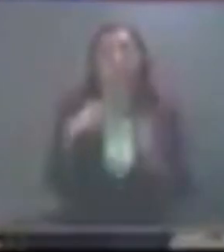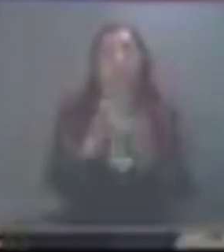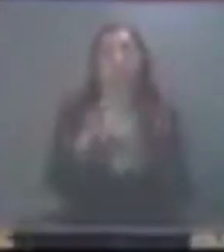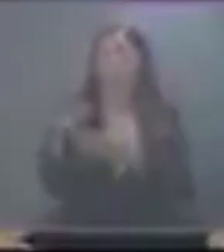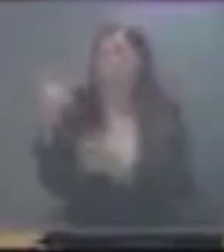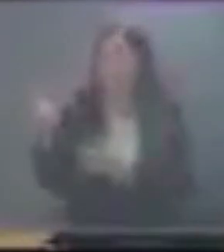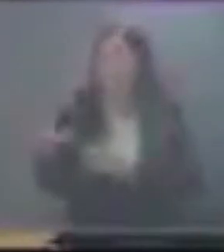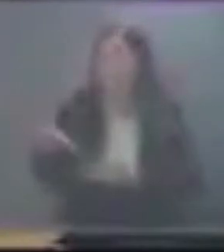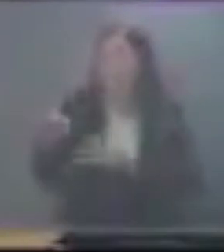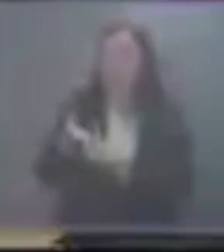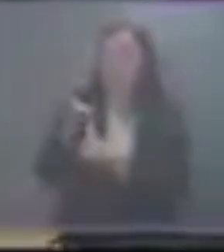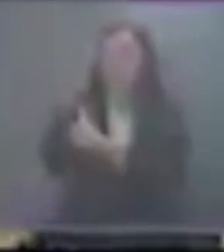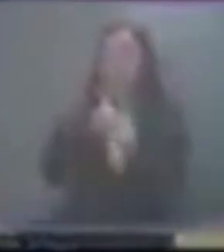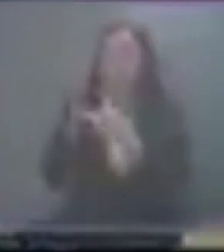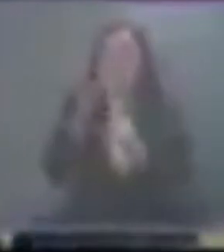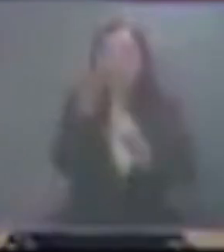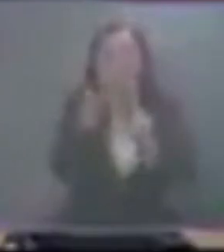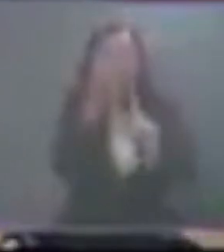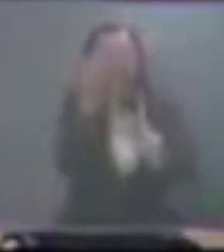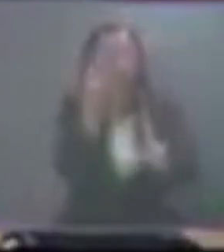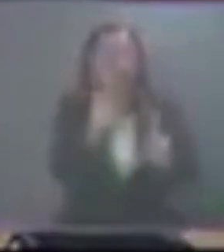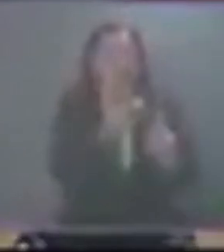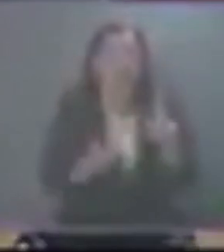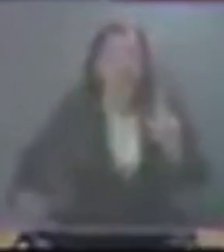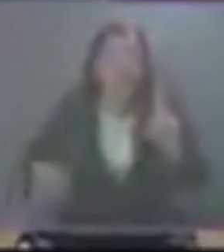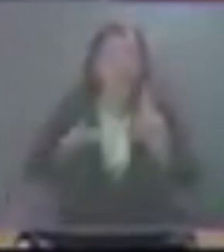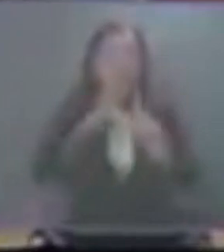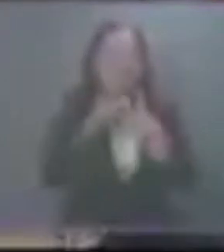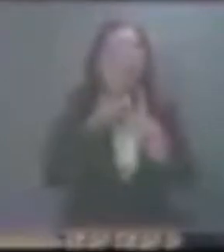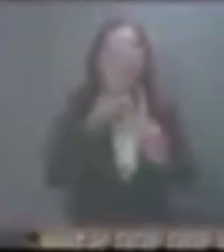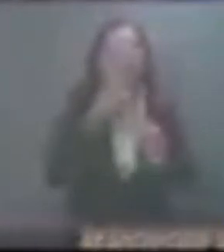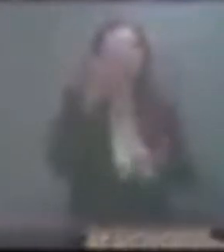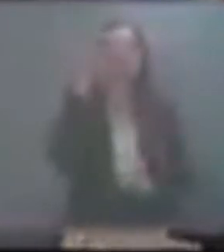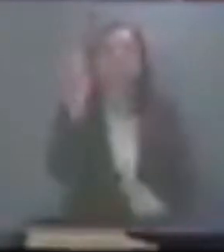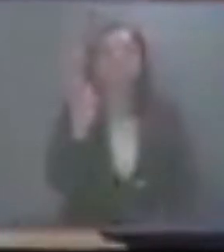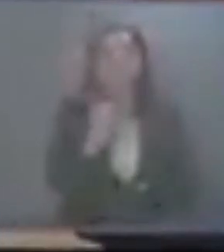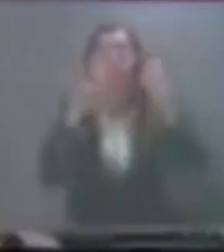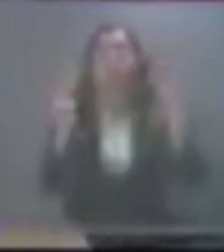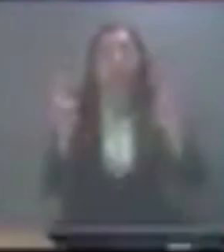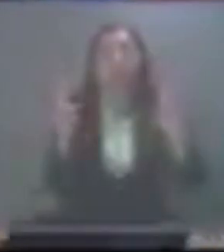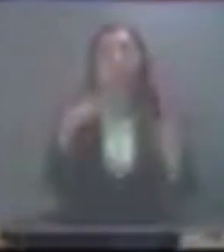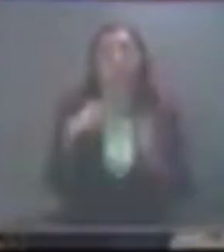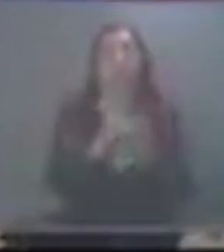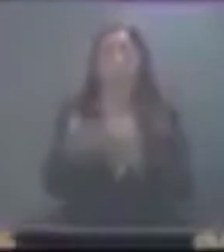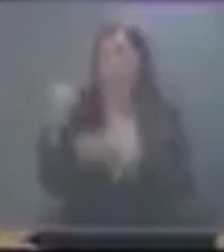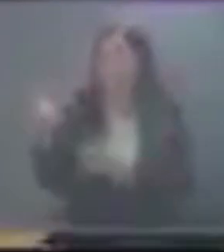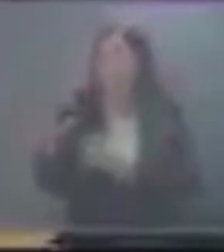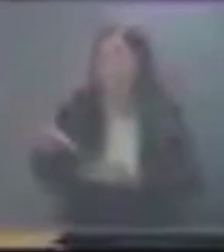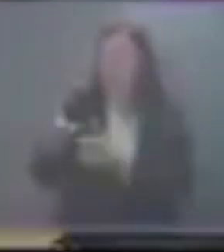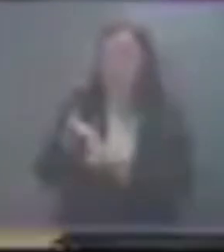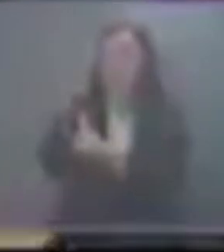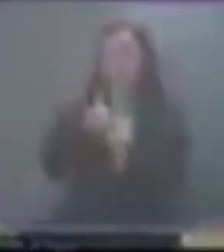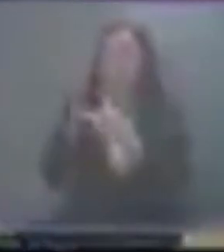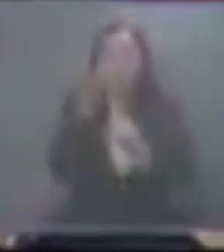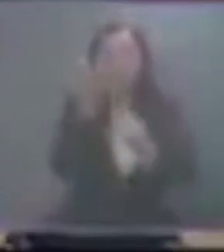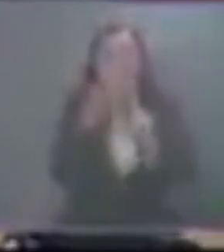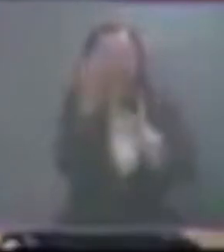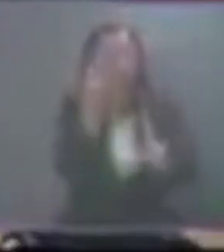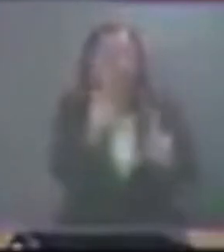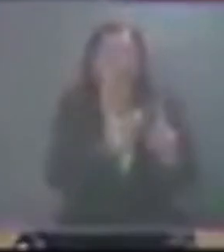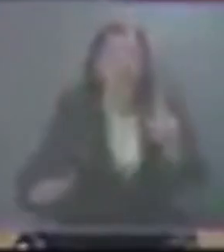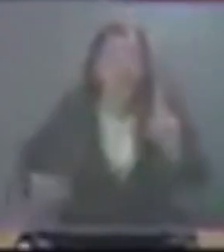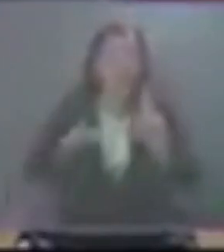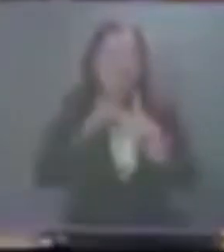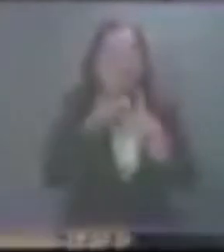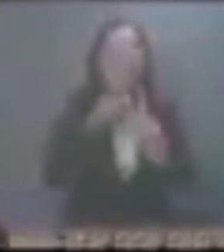tengo que chupar las medias al presidente de la república yo y darle gusto le tengo que chupar las medias el presidente la república